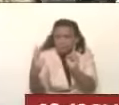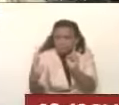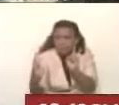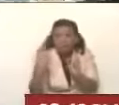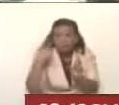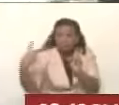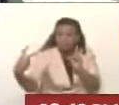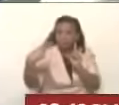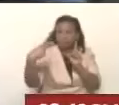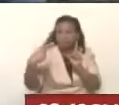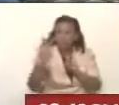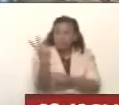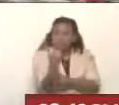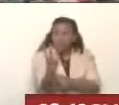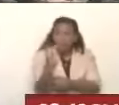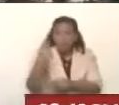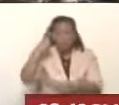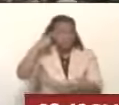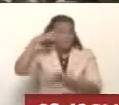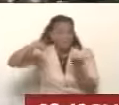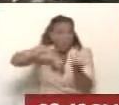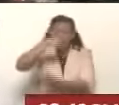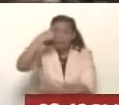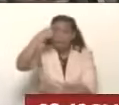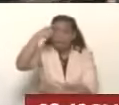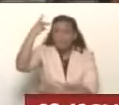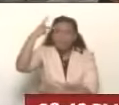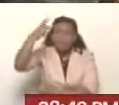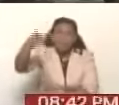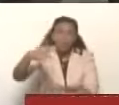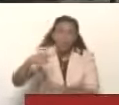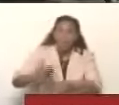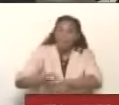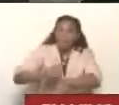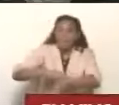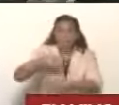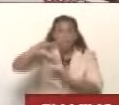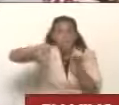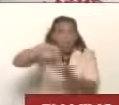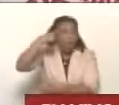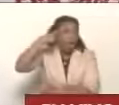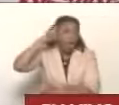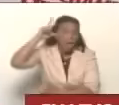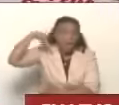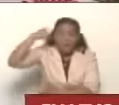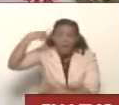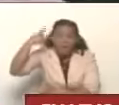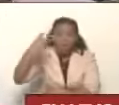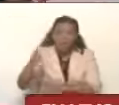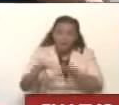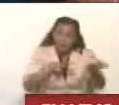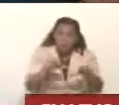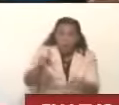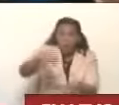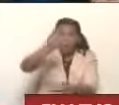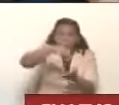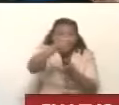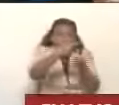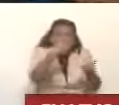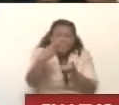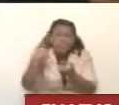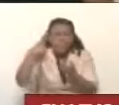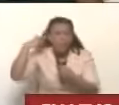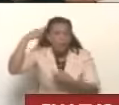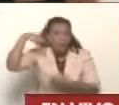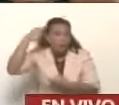mí y eran dos tipos psicóticos con problemas psiquiátricos graves, que es lo que el imperialismo ha hecho en muchas partes del mundo, conseguir gente